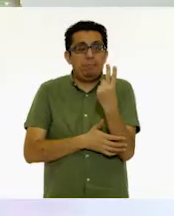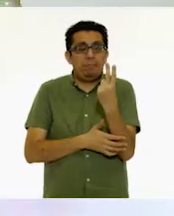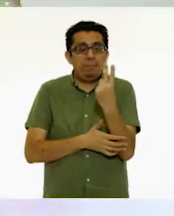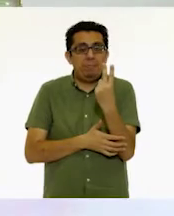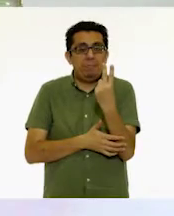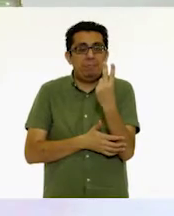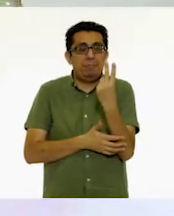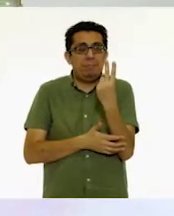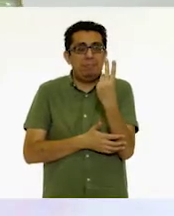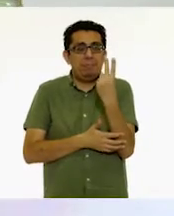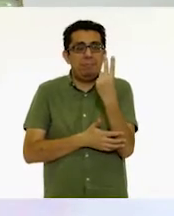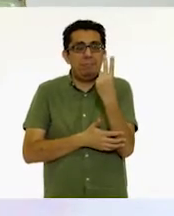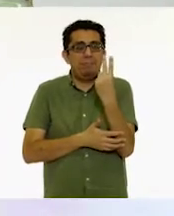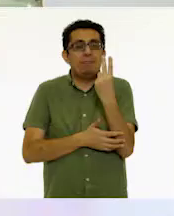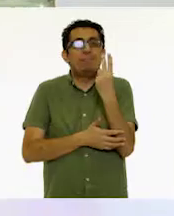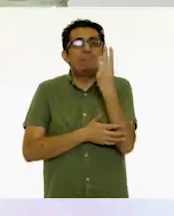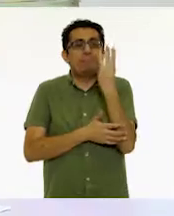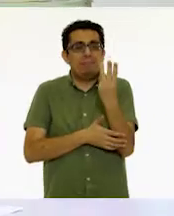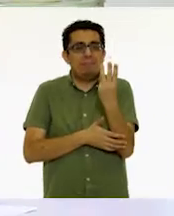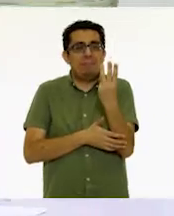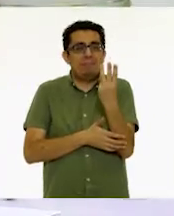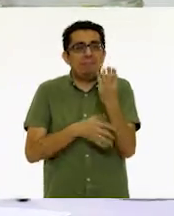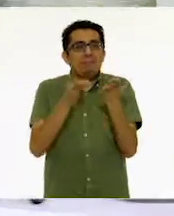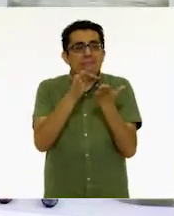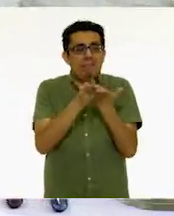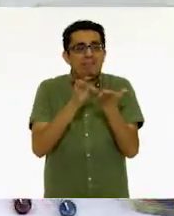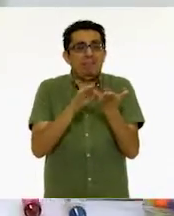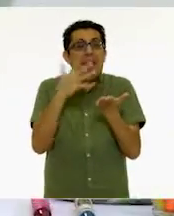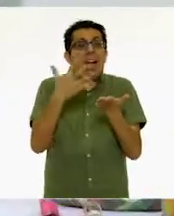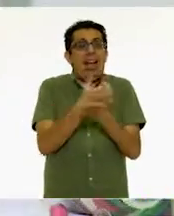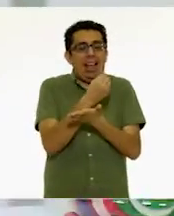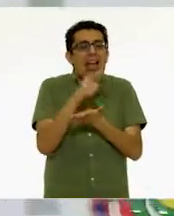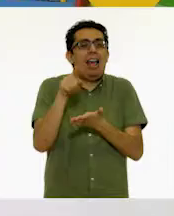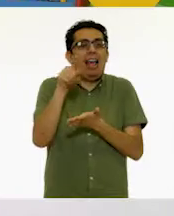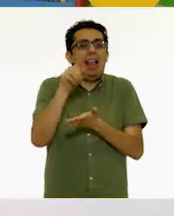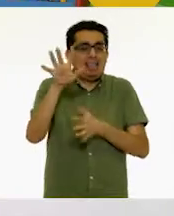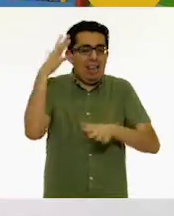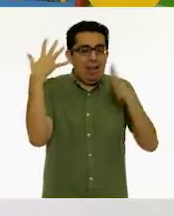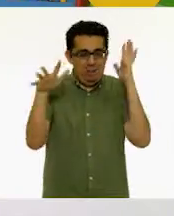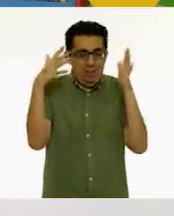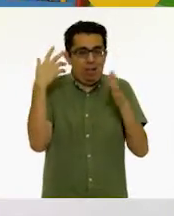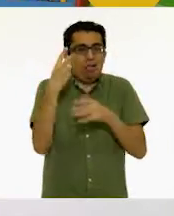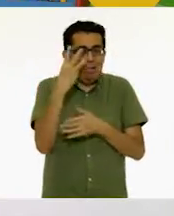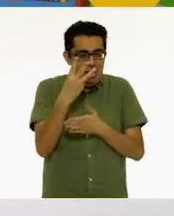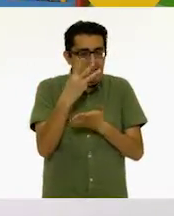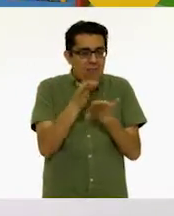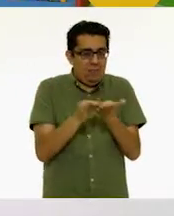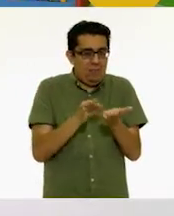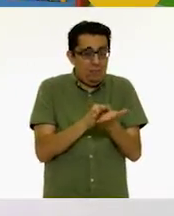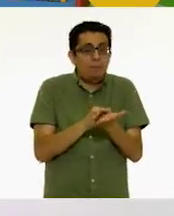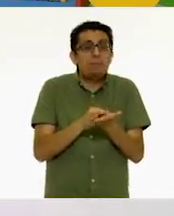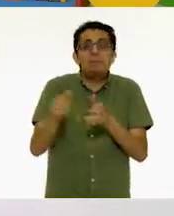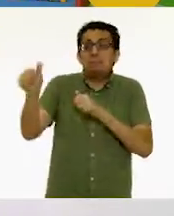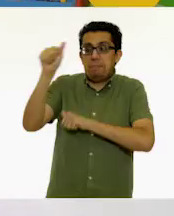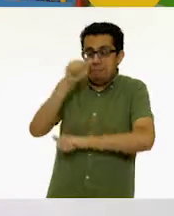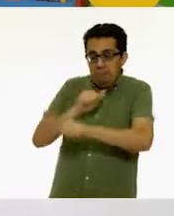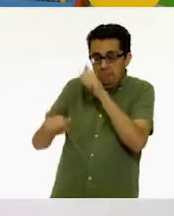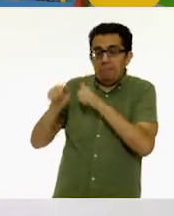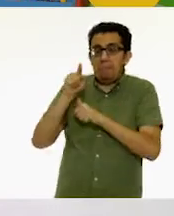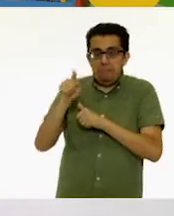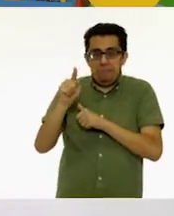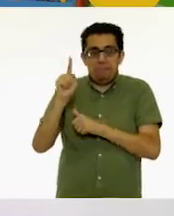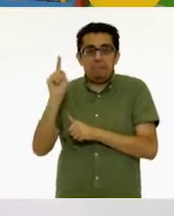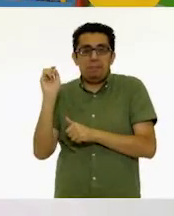dos, tres fichas para los traviesos. ¡Tu turno, Moni! Sí, ahora voy yo.